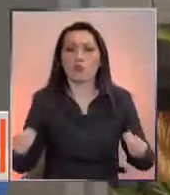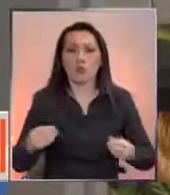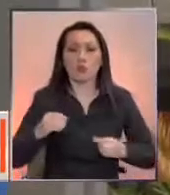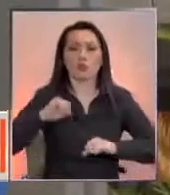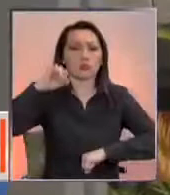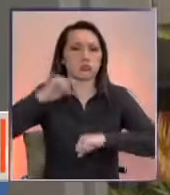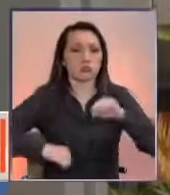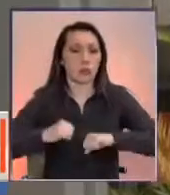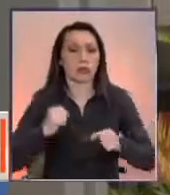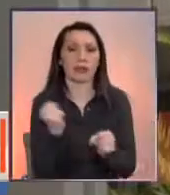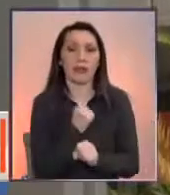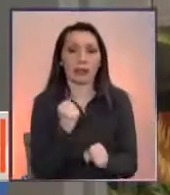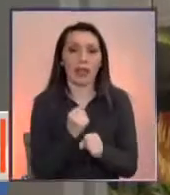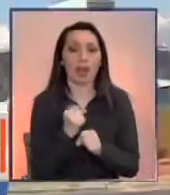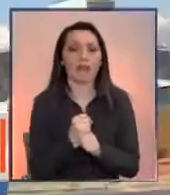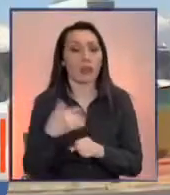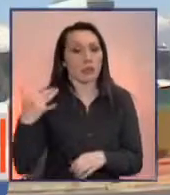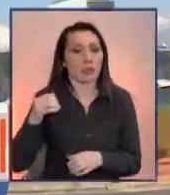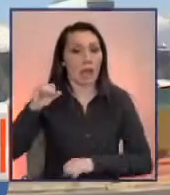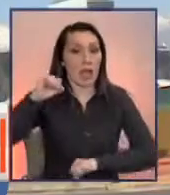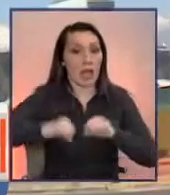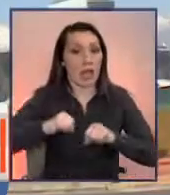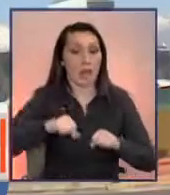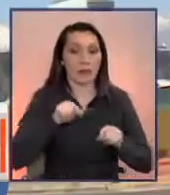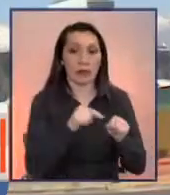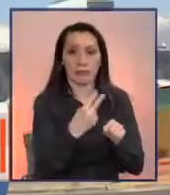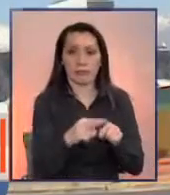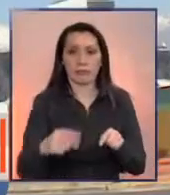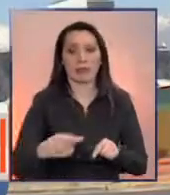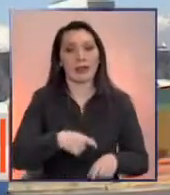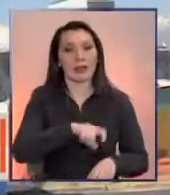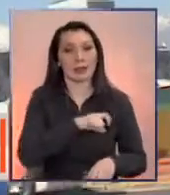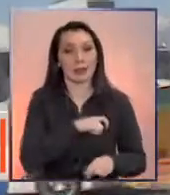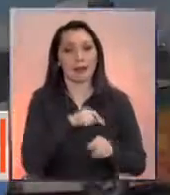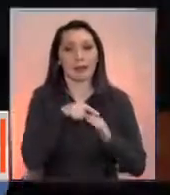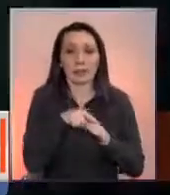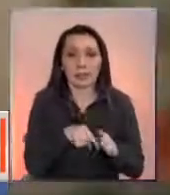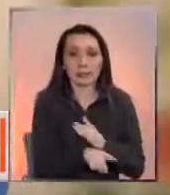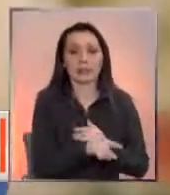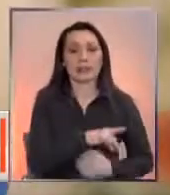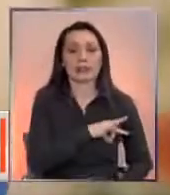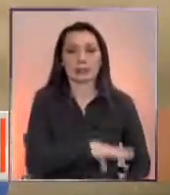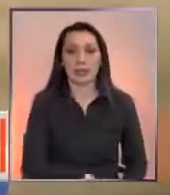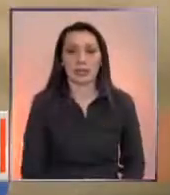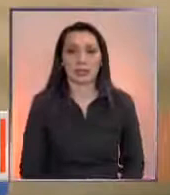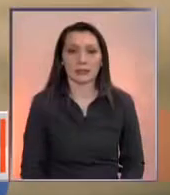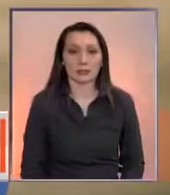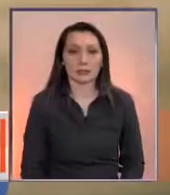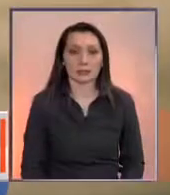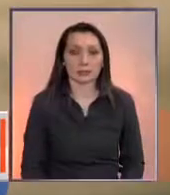ejecutivos para trabajar en las importantes empresas ibéricas que hacían su entrada al país.